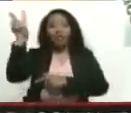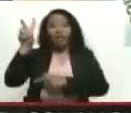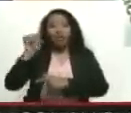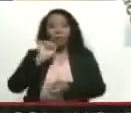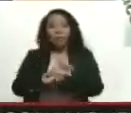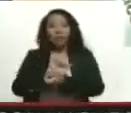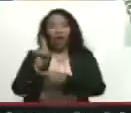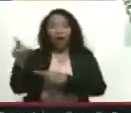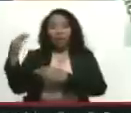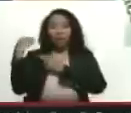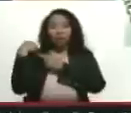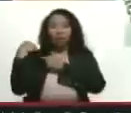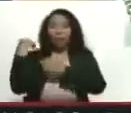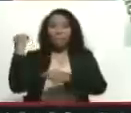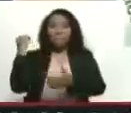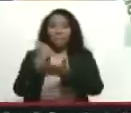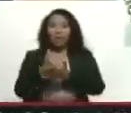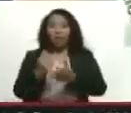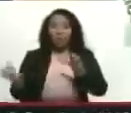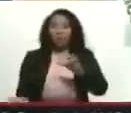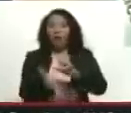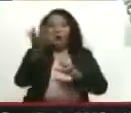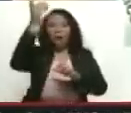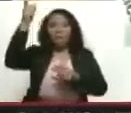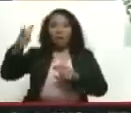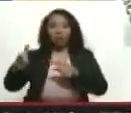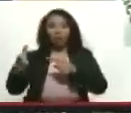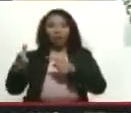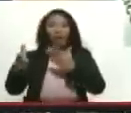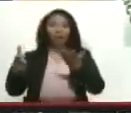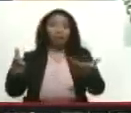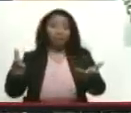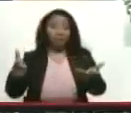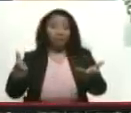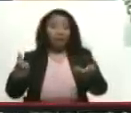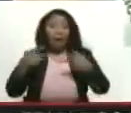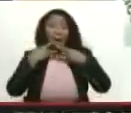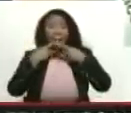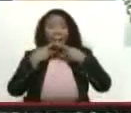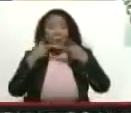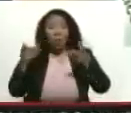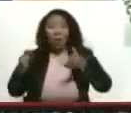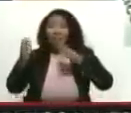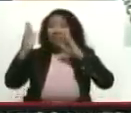sus responsables criminales. Sedes públicas quemadas,